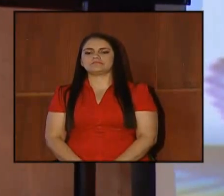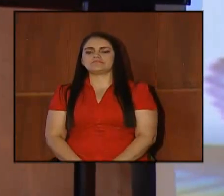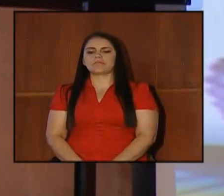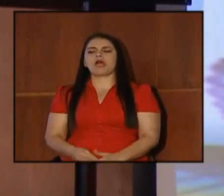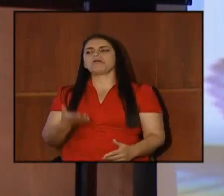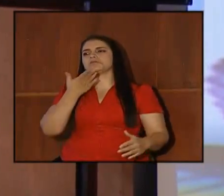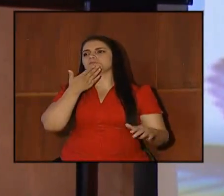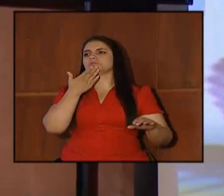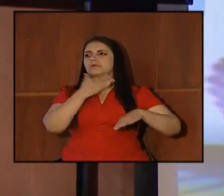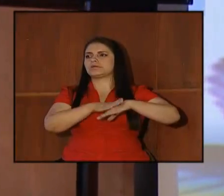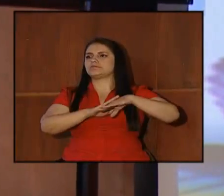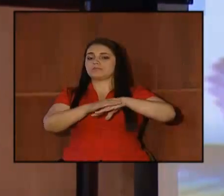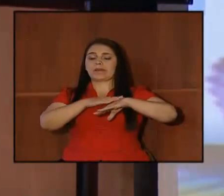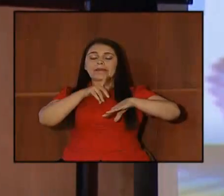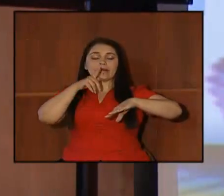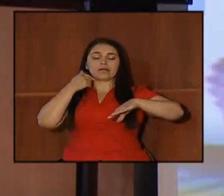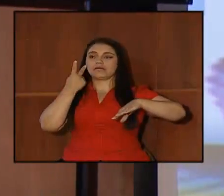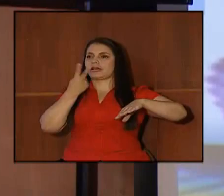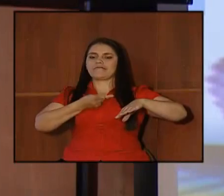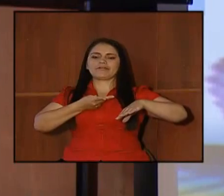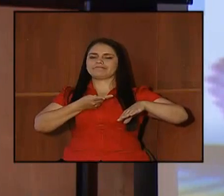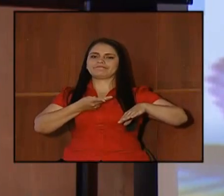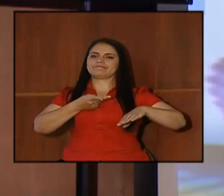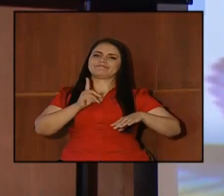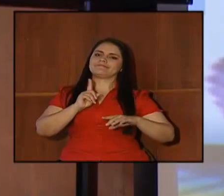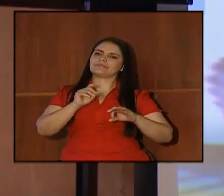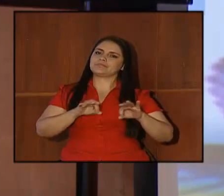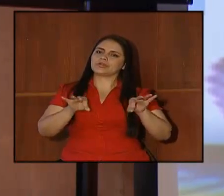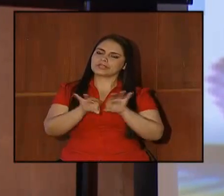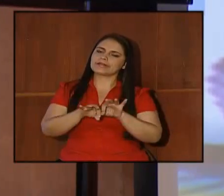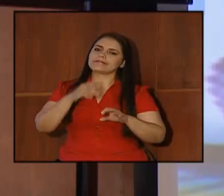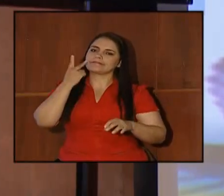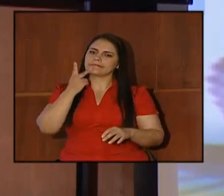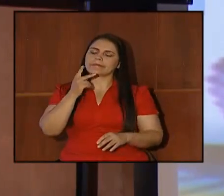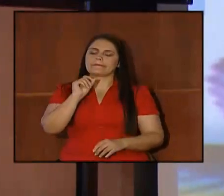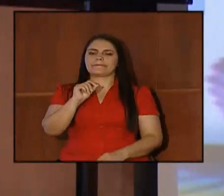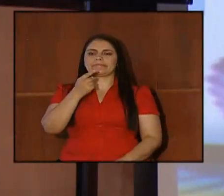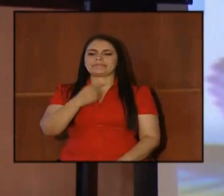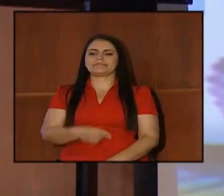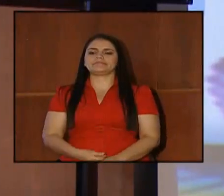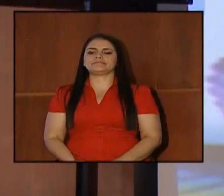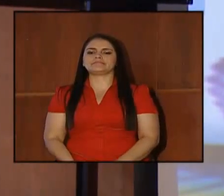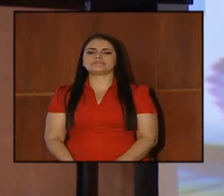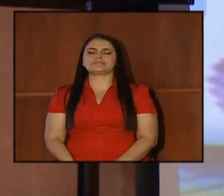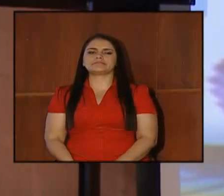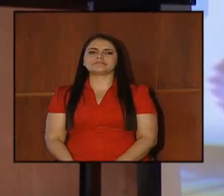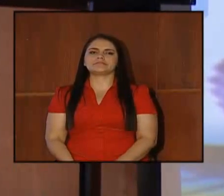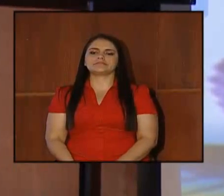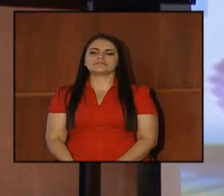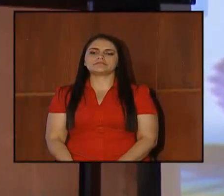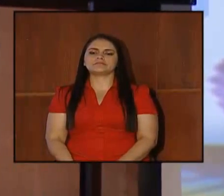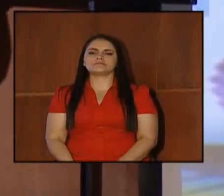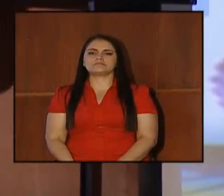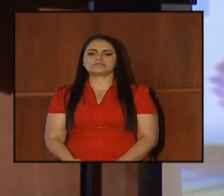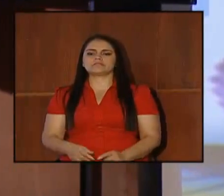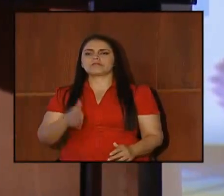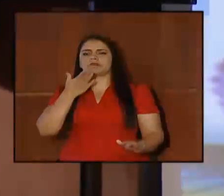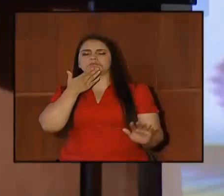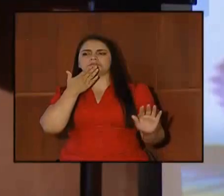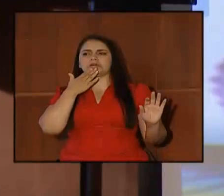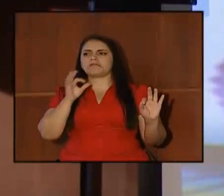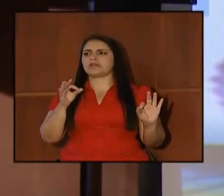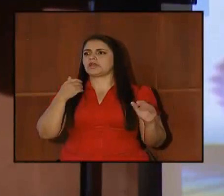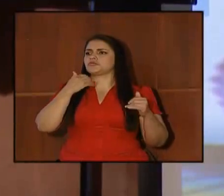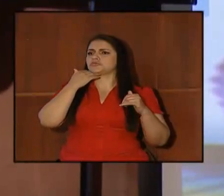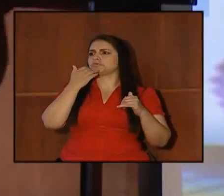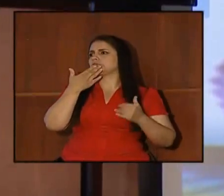confiado. Igualmente, si tapa la piel del paciente con un parche de estos, dice que para protegerlo, usted se queda confiado. No, yo no sé si